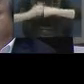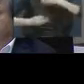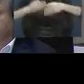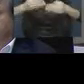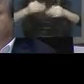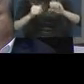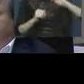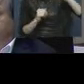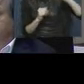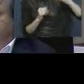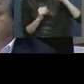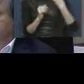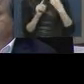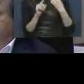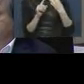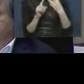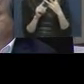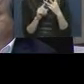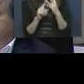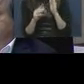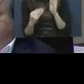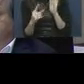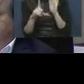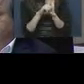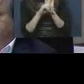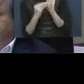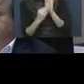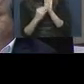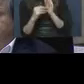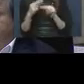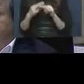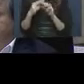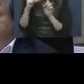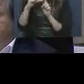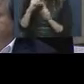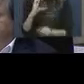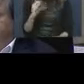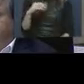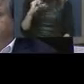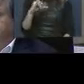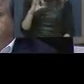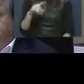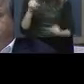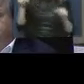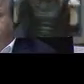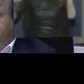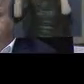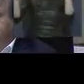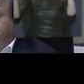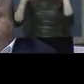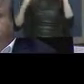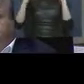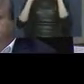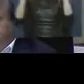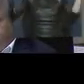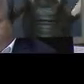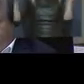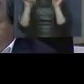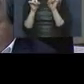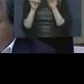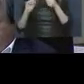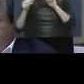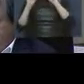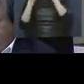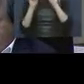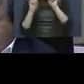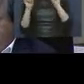procedimientos tiene que ver con la incorporación de lo que se llama la conciliación, la posibilidad de que ante el mismo tribunal puedan discutirse temas que